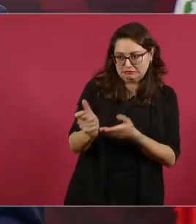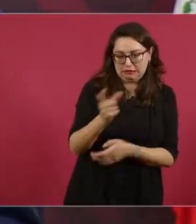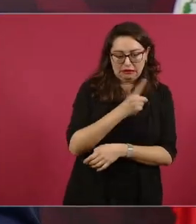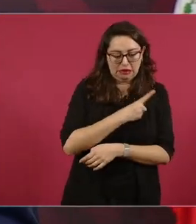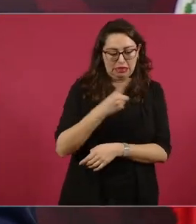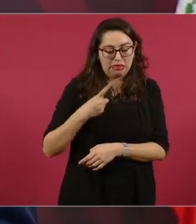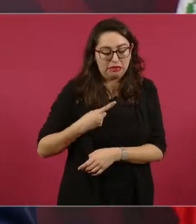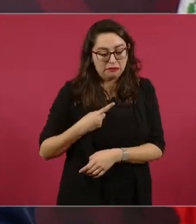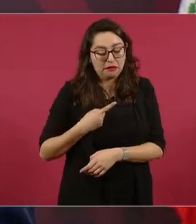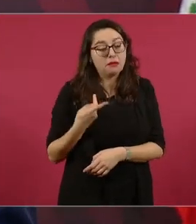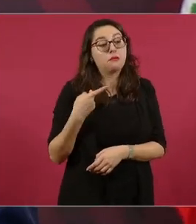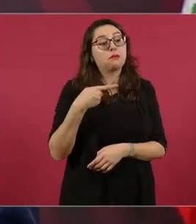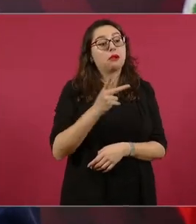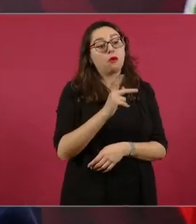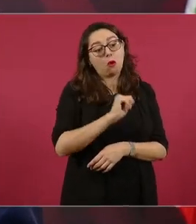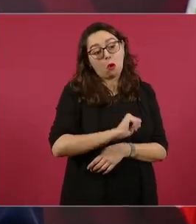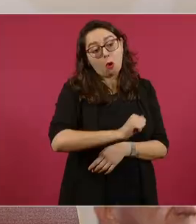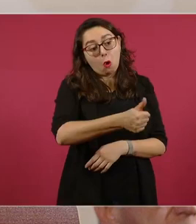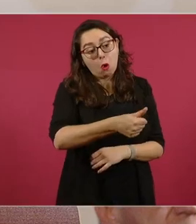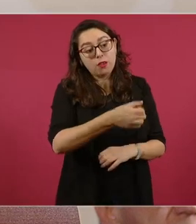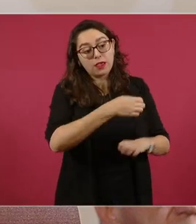fiscal,